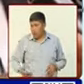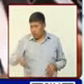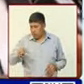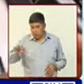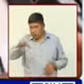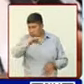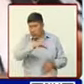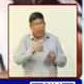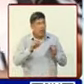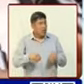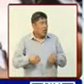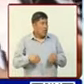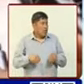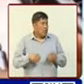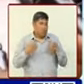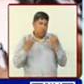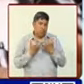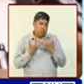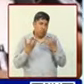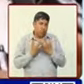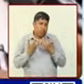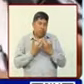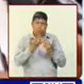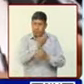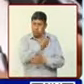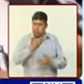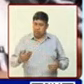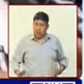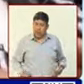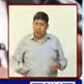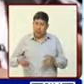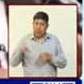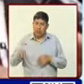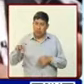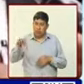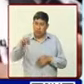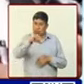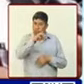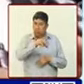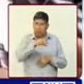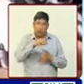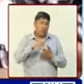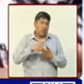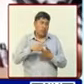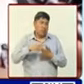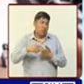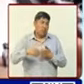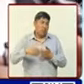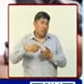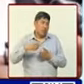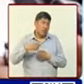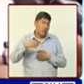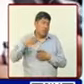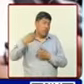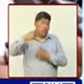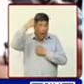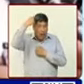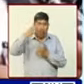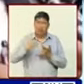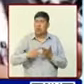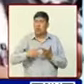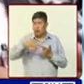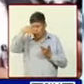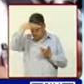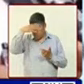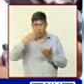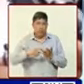bancadas para que puedan ellos consensuar con los presidentes de bancada de las tres fuerzas políticas de diputados para poder pues sacar una ley y